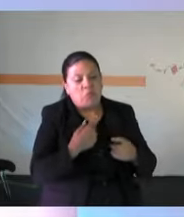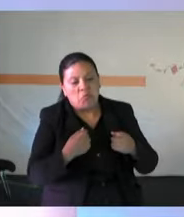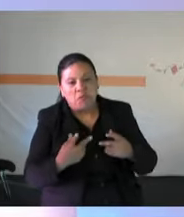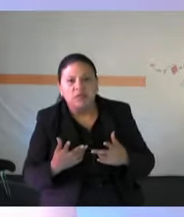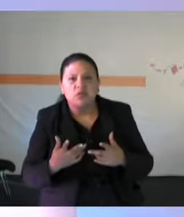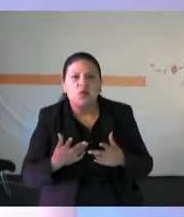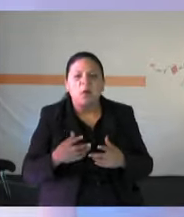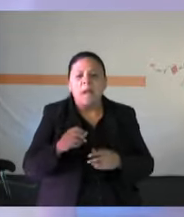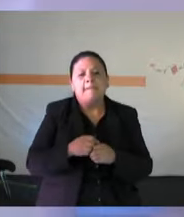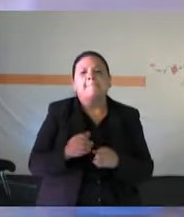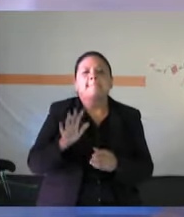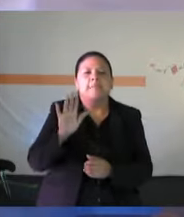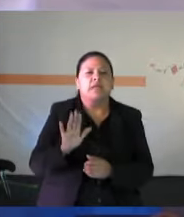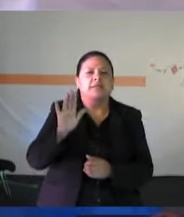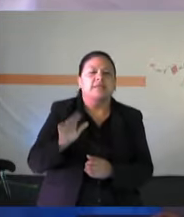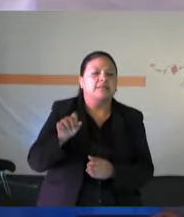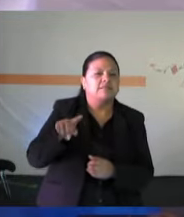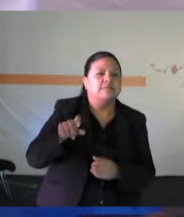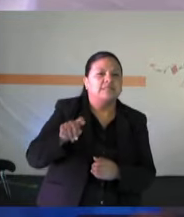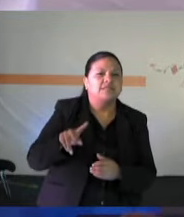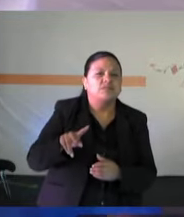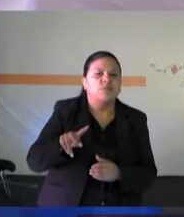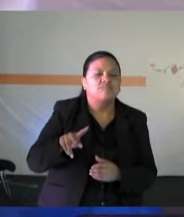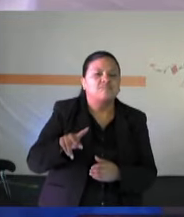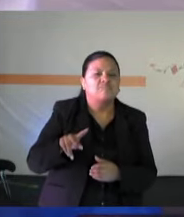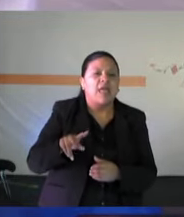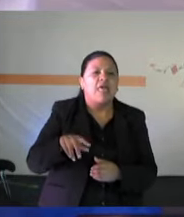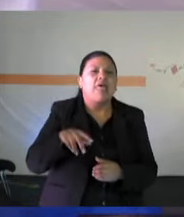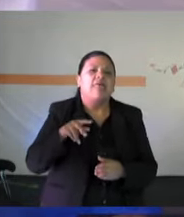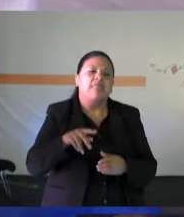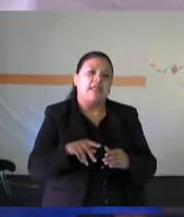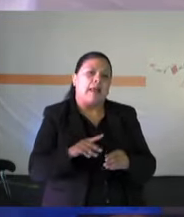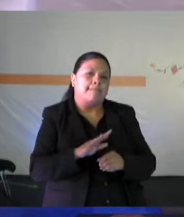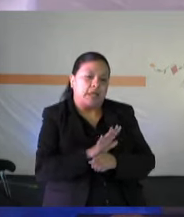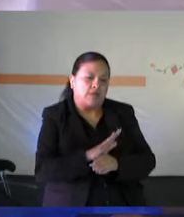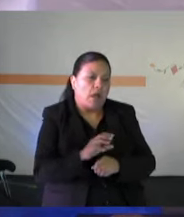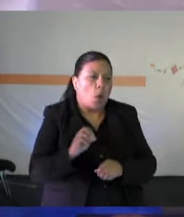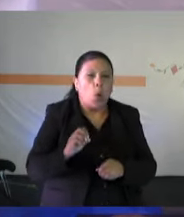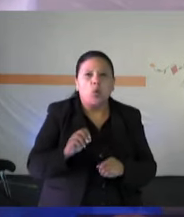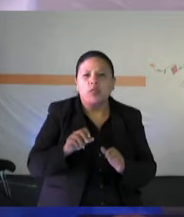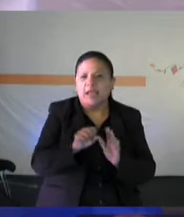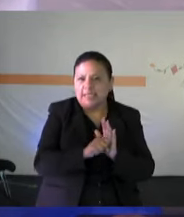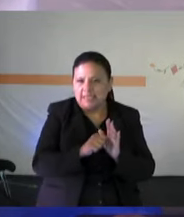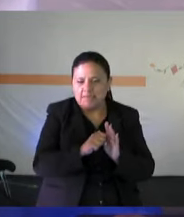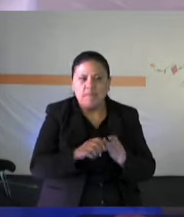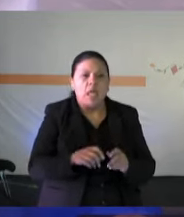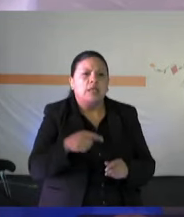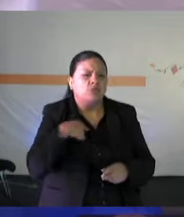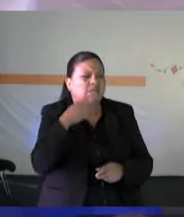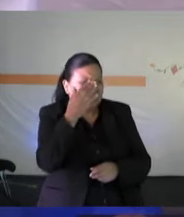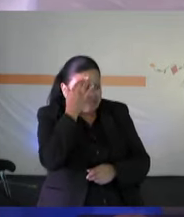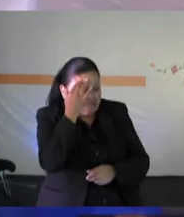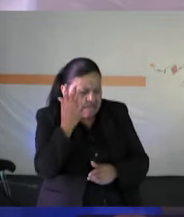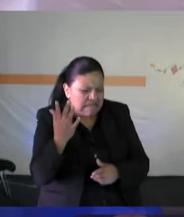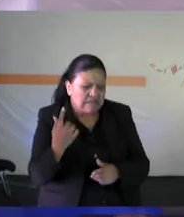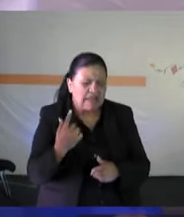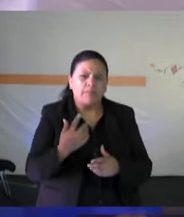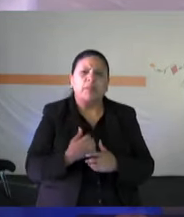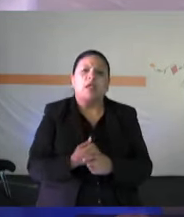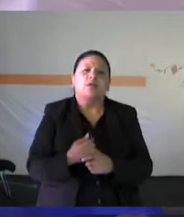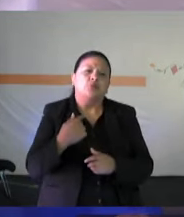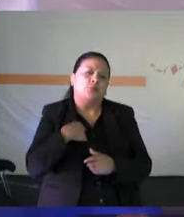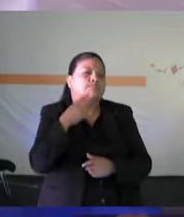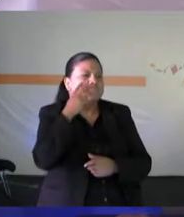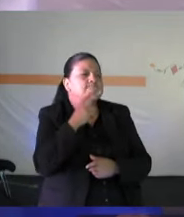entonces, está cañón. ¿Tú piensas que el horror es una herramienta de defensa? Yo vi a un vato haciendo